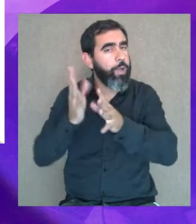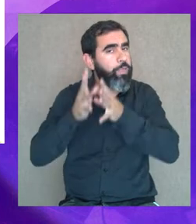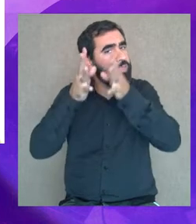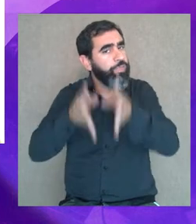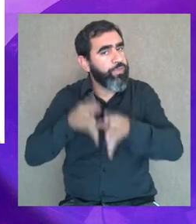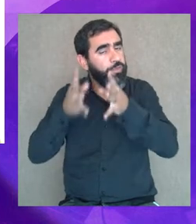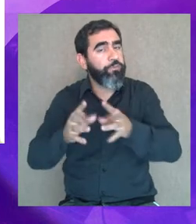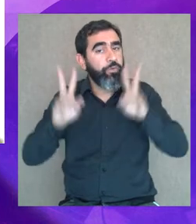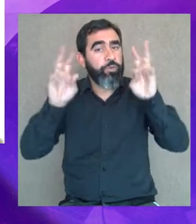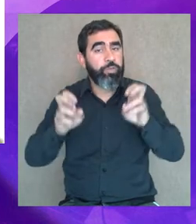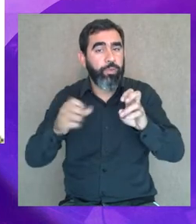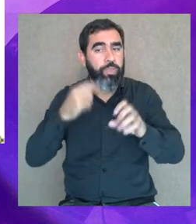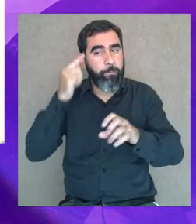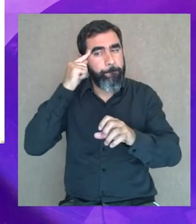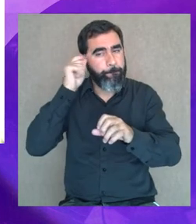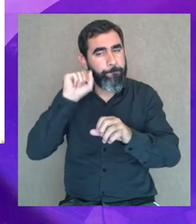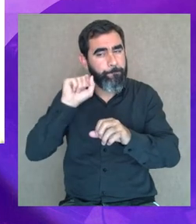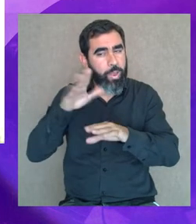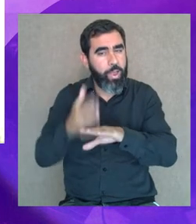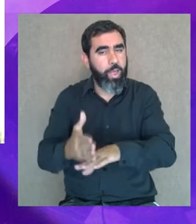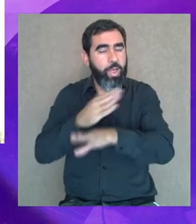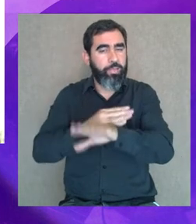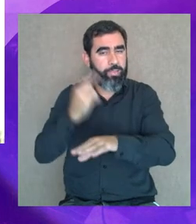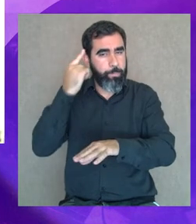retos ha sido el romper un poco con los estereotipos